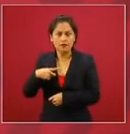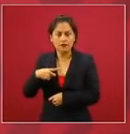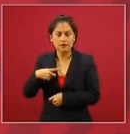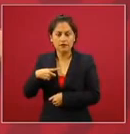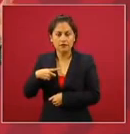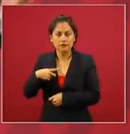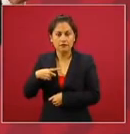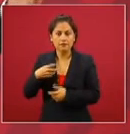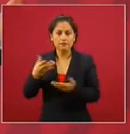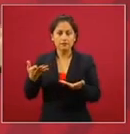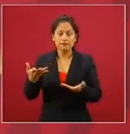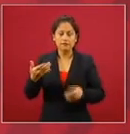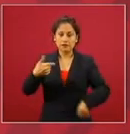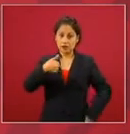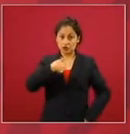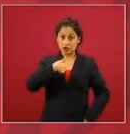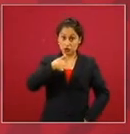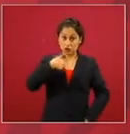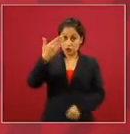Y ahí me tocó,